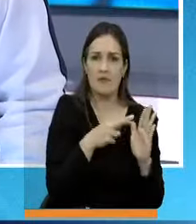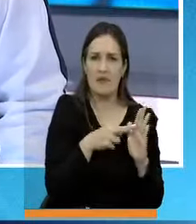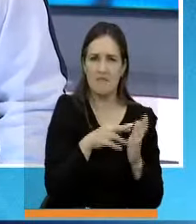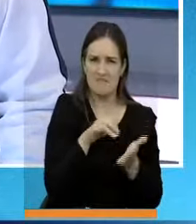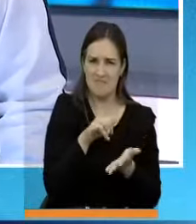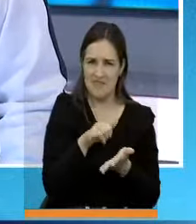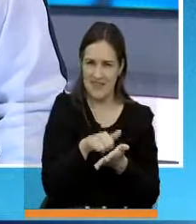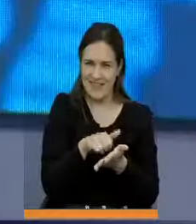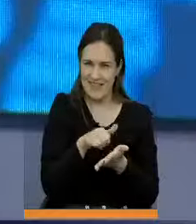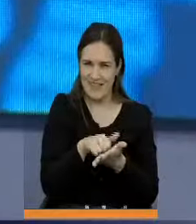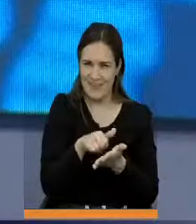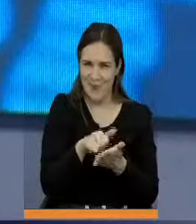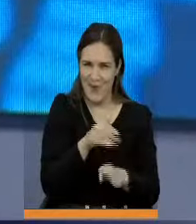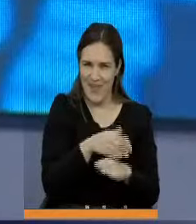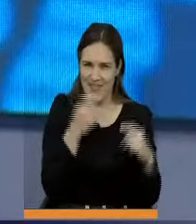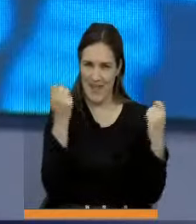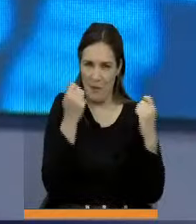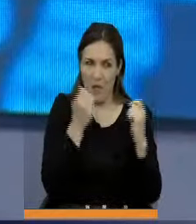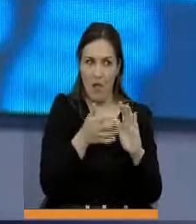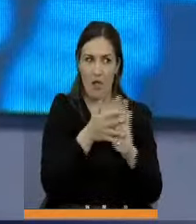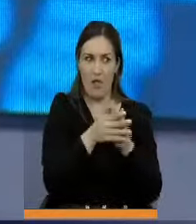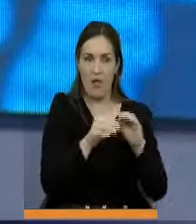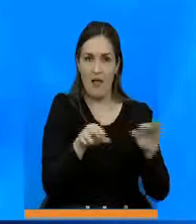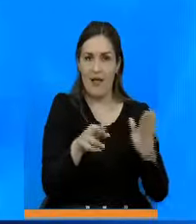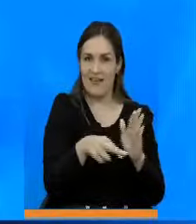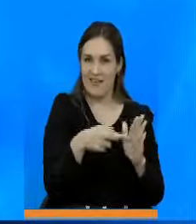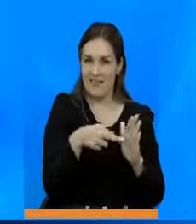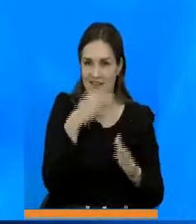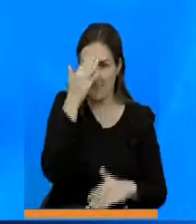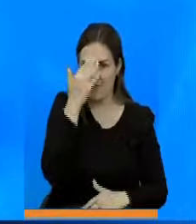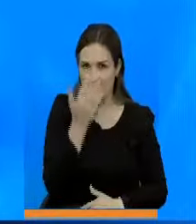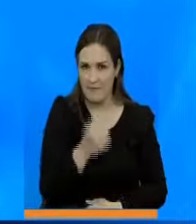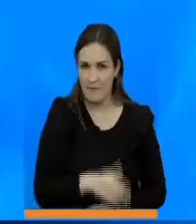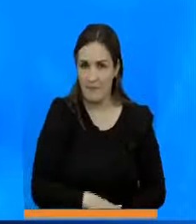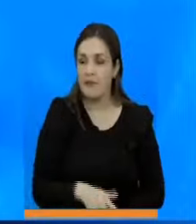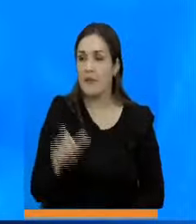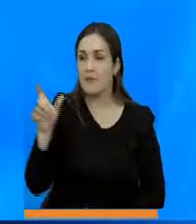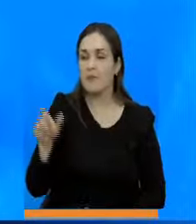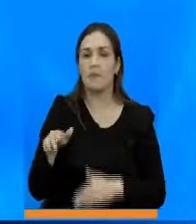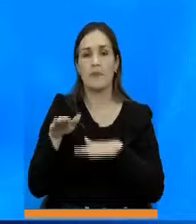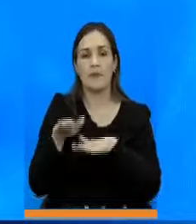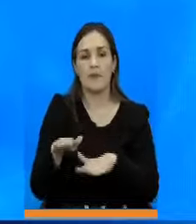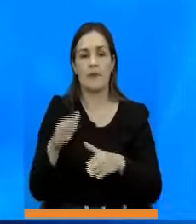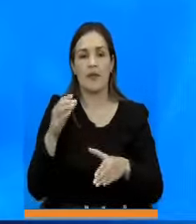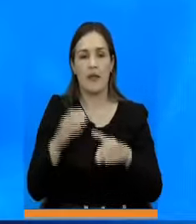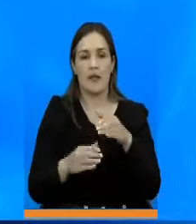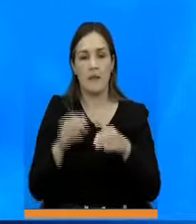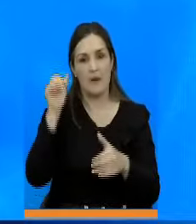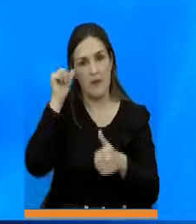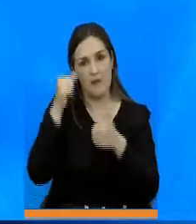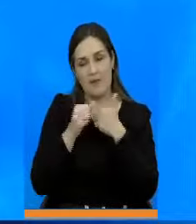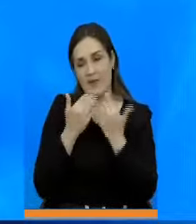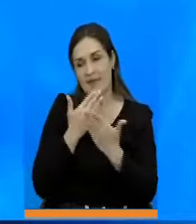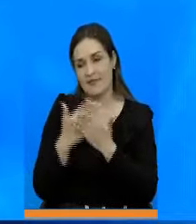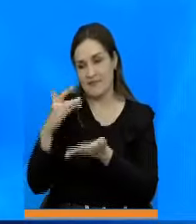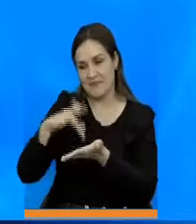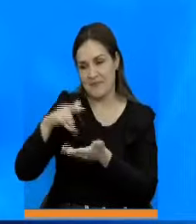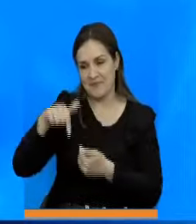operandi de la época de la campaña del presidente Gustavo Petro. Alejandro Toro, representante a la Cámara por el Pacto Histórico, gracias por